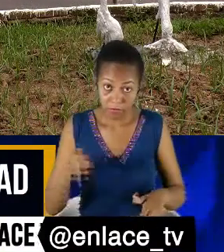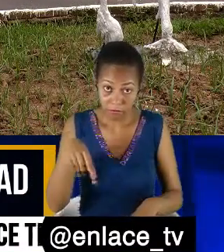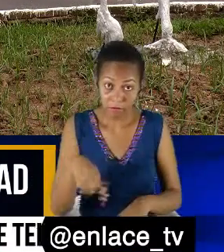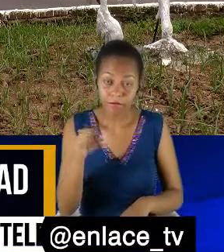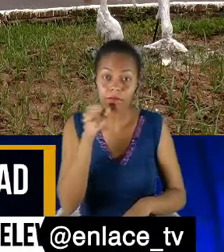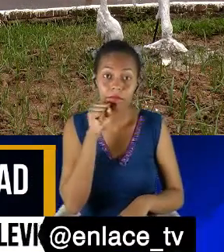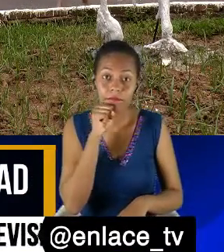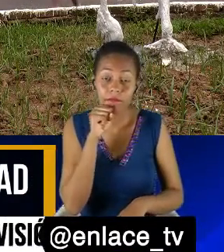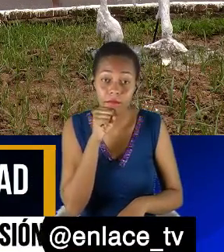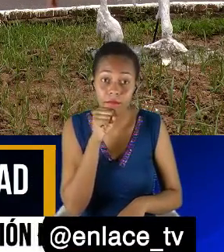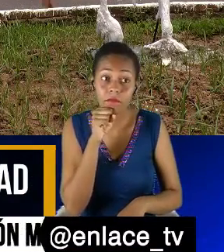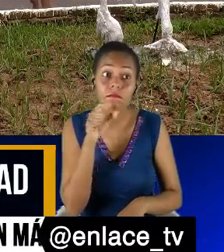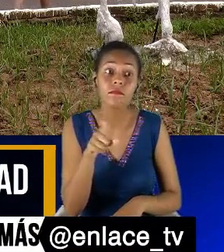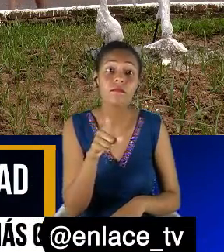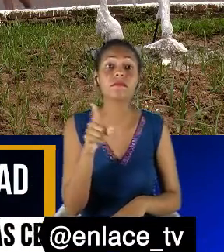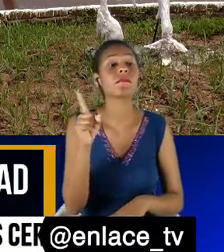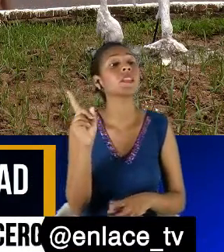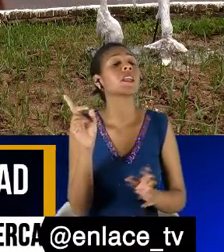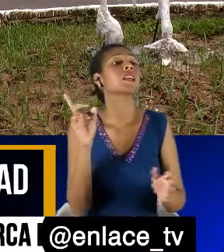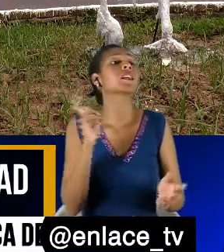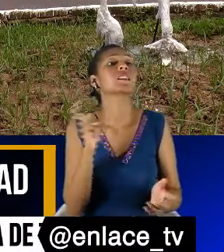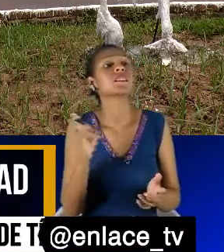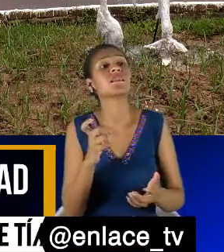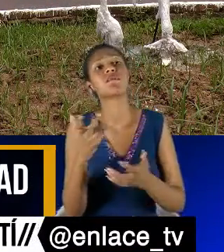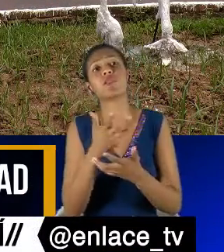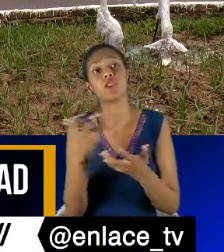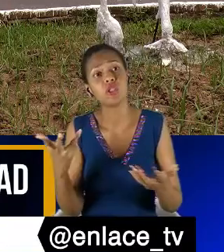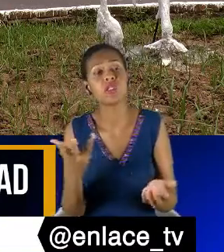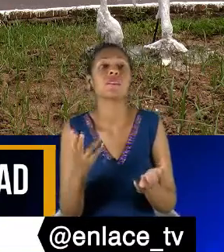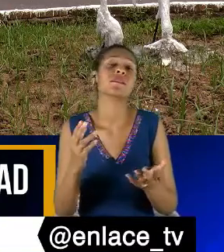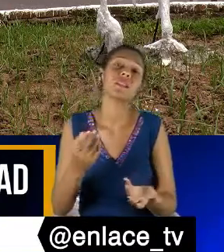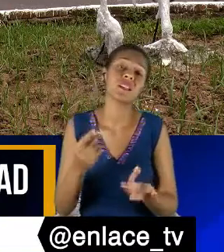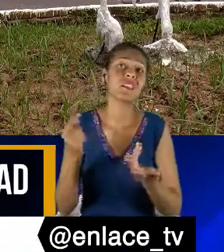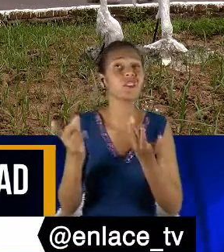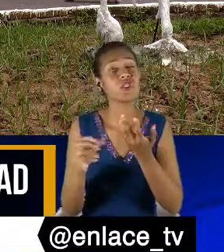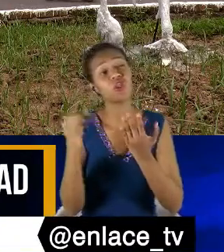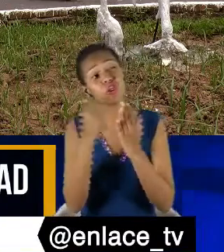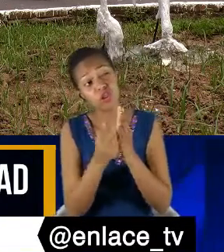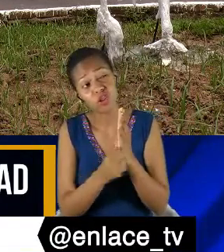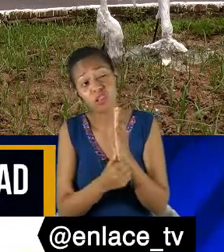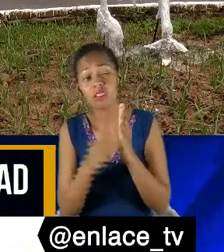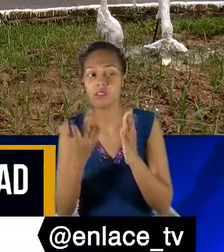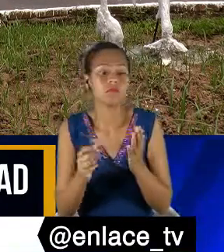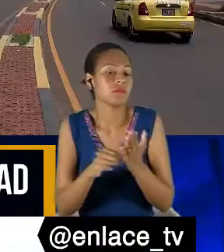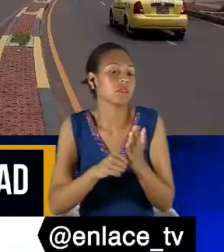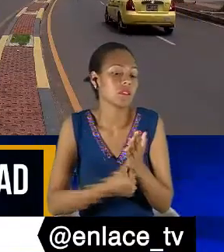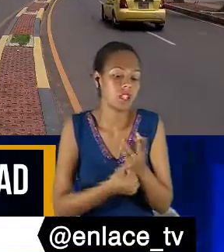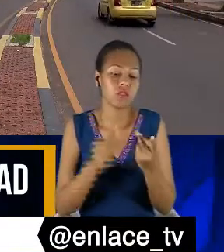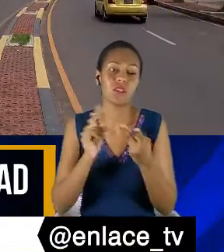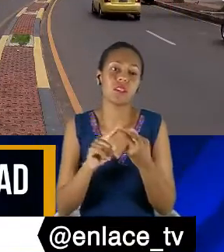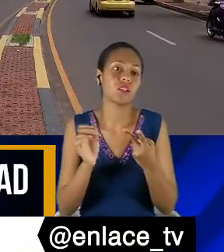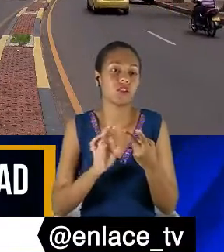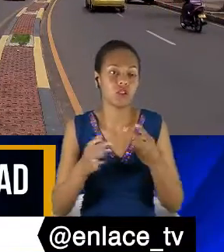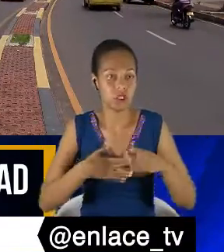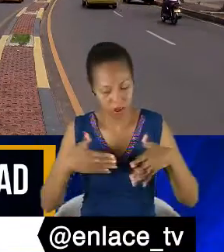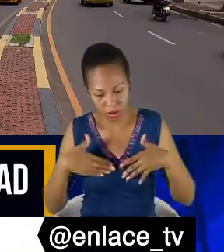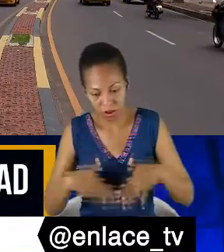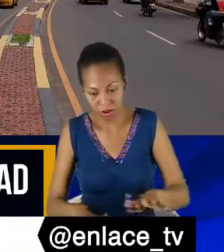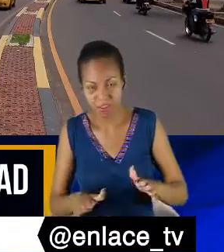que acudir a ningún otro trámite, a acreditar otro requisito, simplemente con su cédula, su registro civil de nacimiento lo